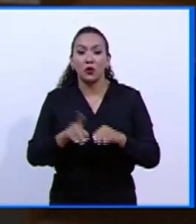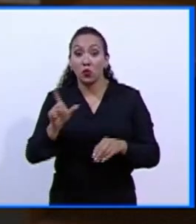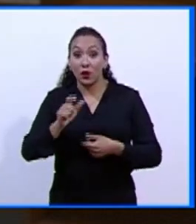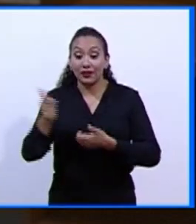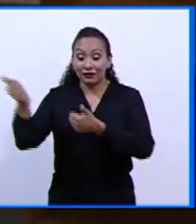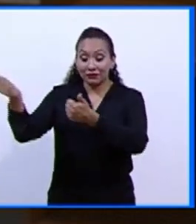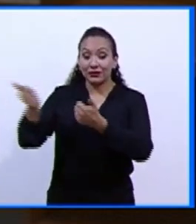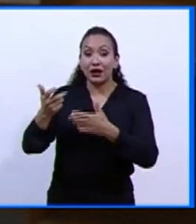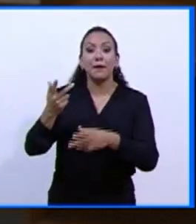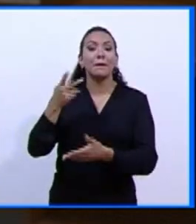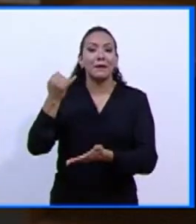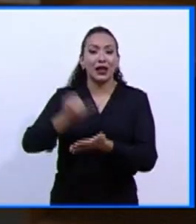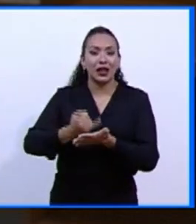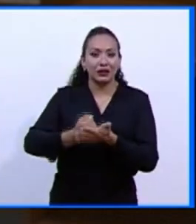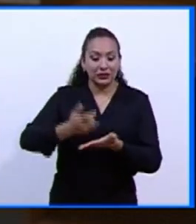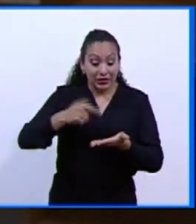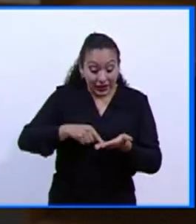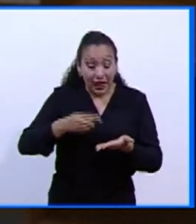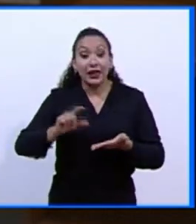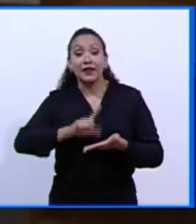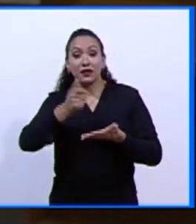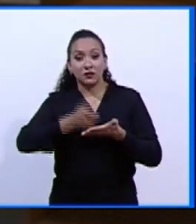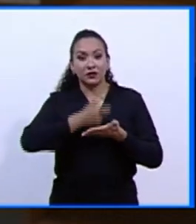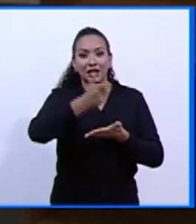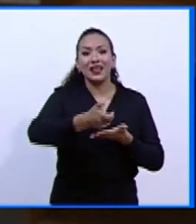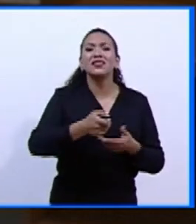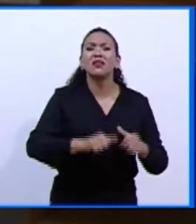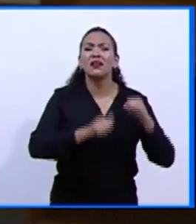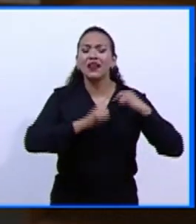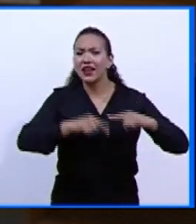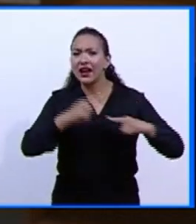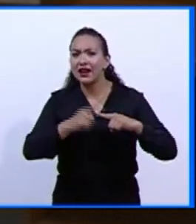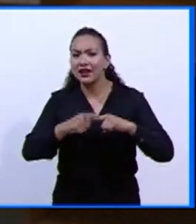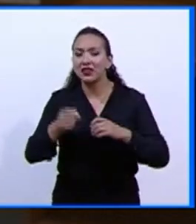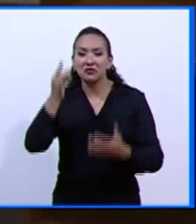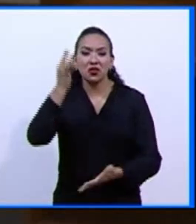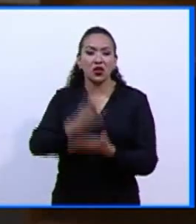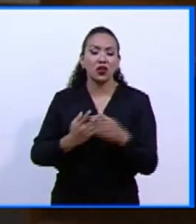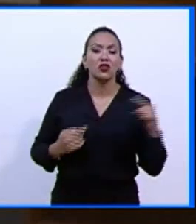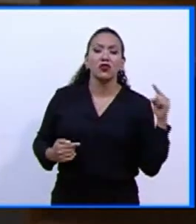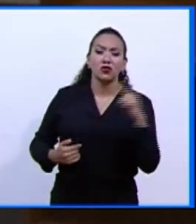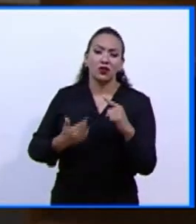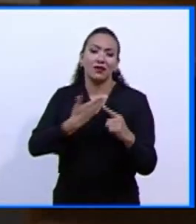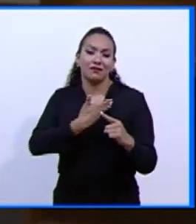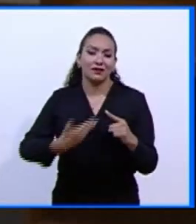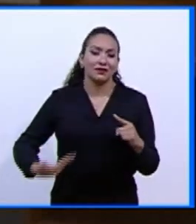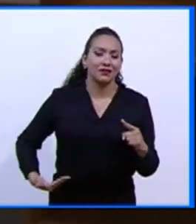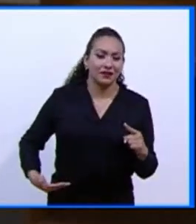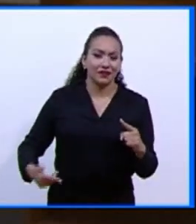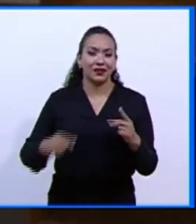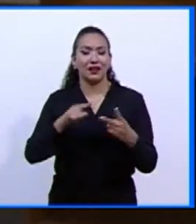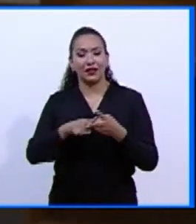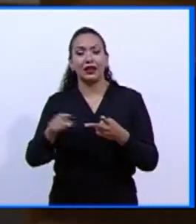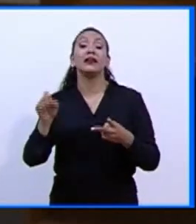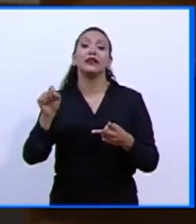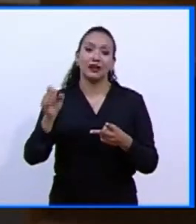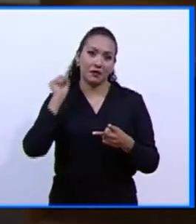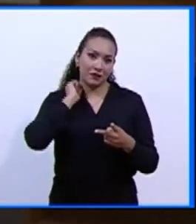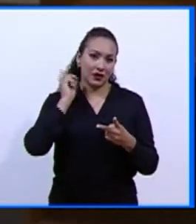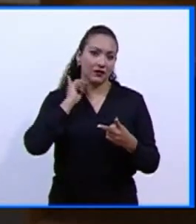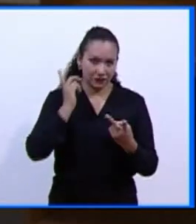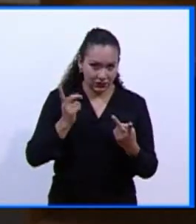tributarios es una labor que compete exclusivamente al Poder Legislativo y al Ejecutivo, por lo que les anticipo que tampoco estaría de